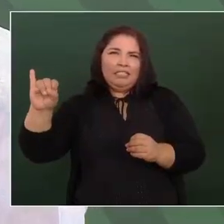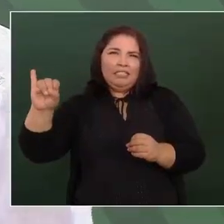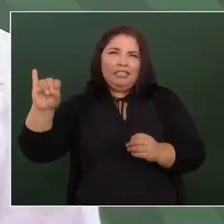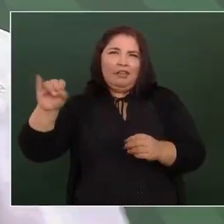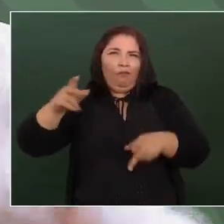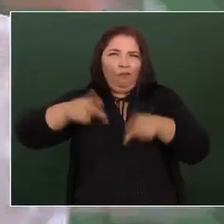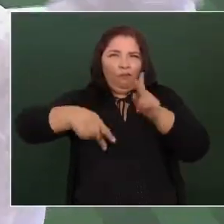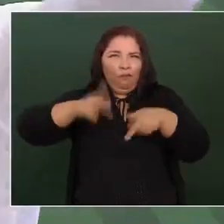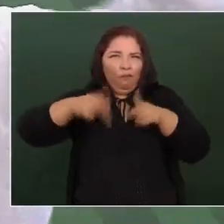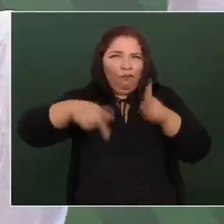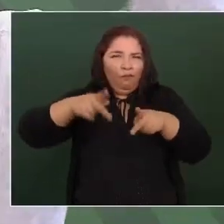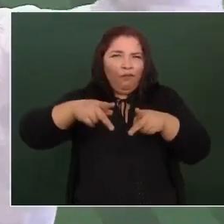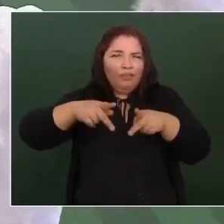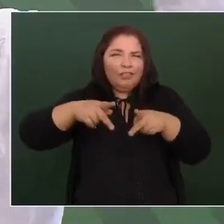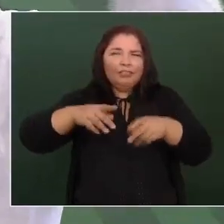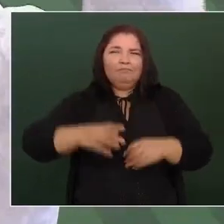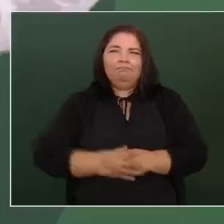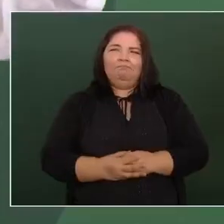ni el gran